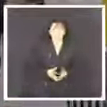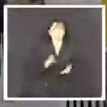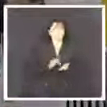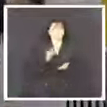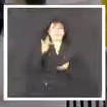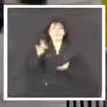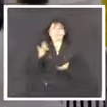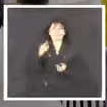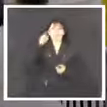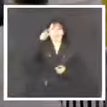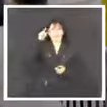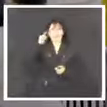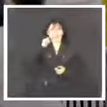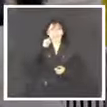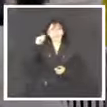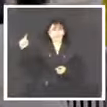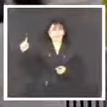Gracias, Zumbango.